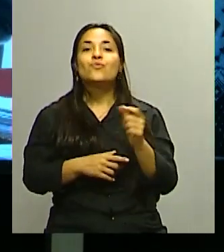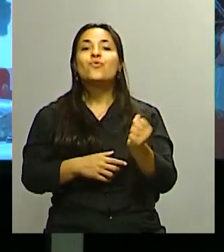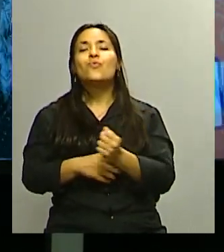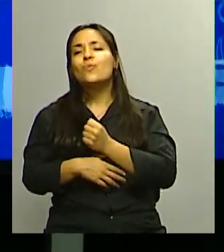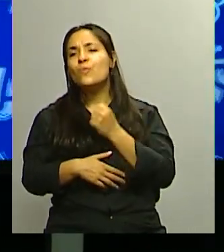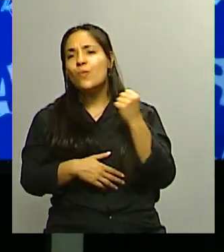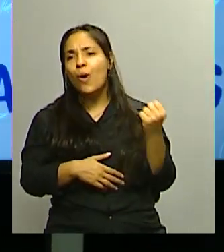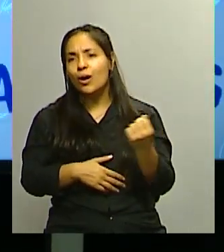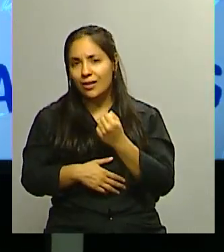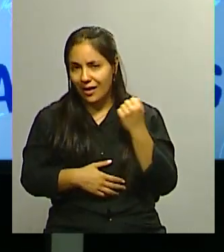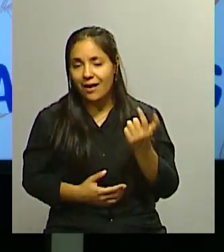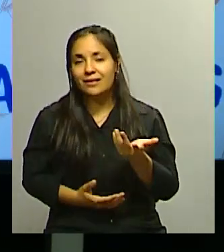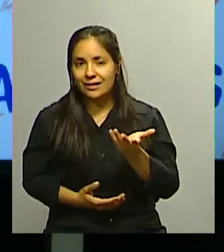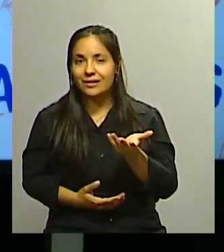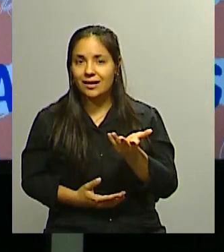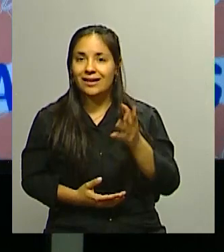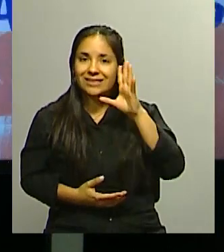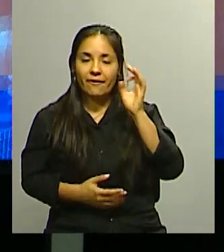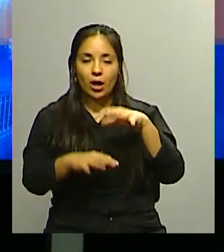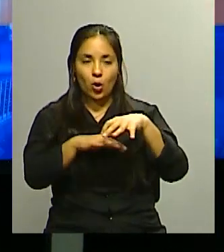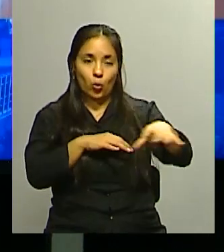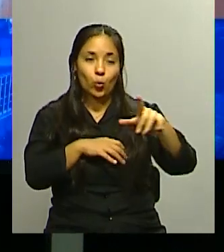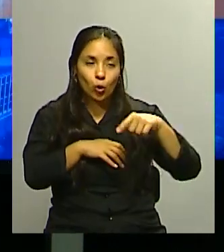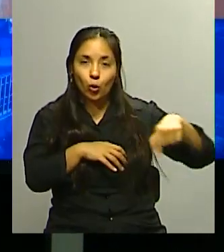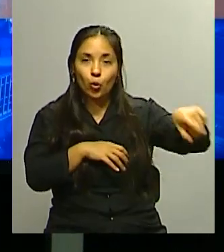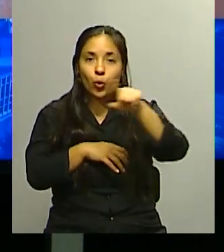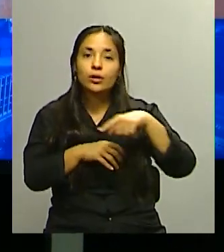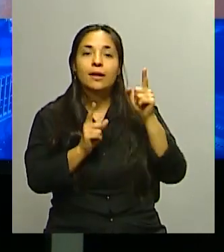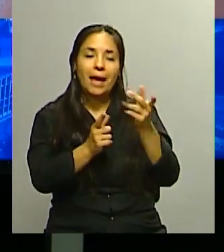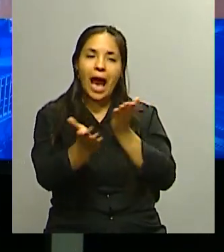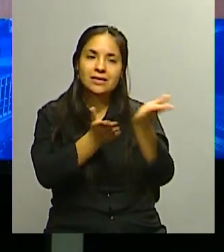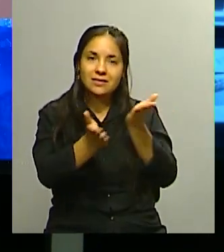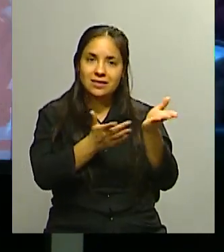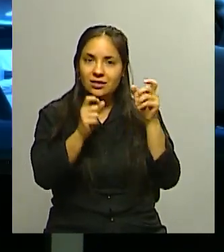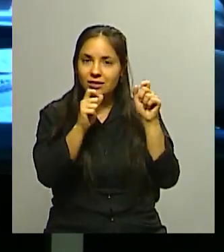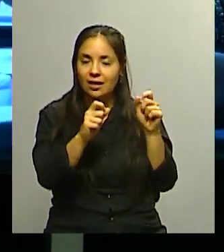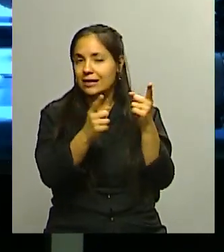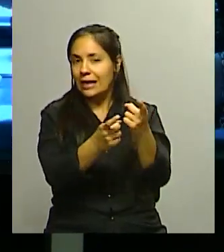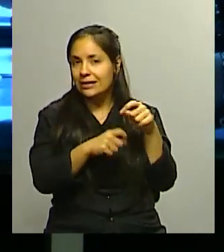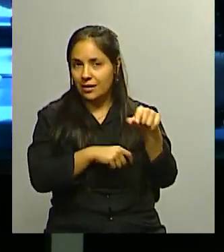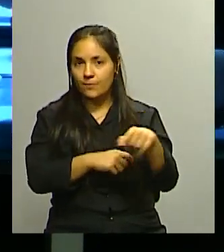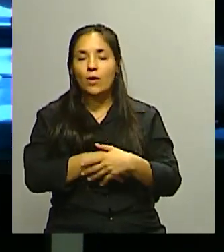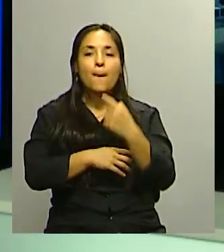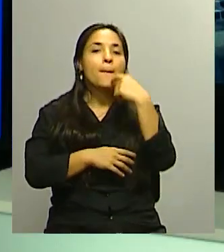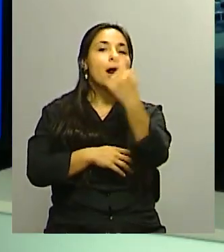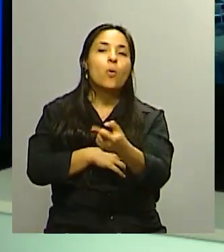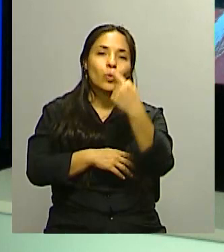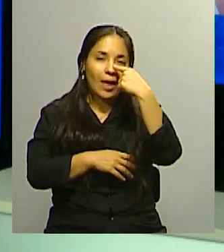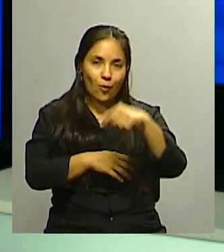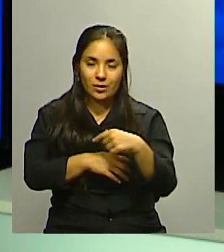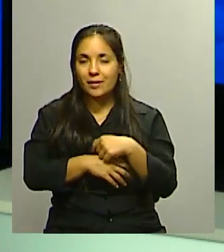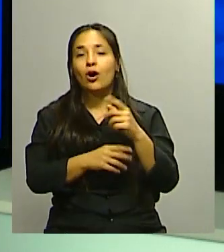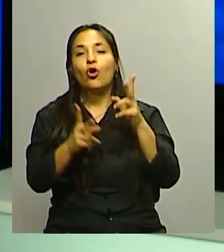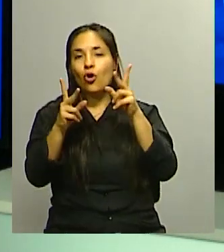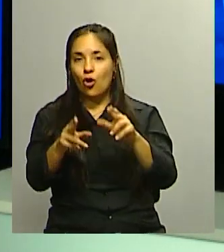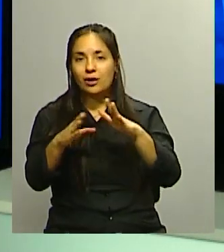importancia y de este colectivo y la asistencia que tiene que recibir. La última pregunta, porque ya nos tenemos que ir a un corte, pero después vamos a